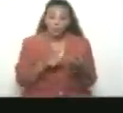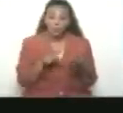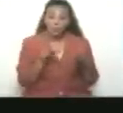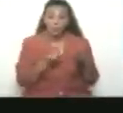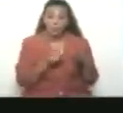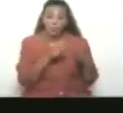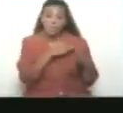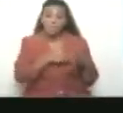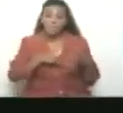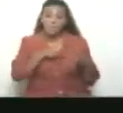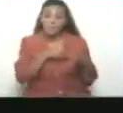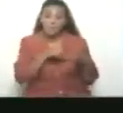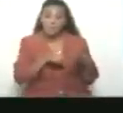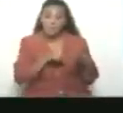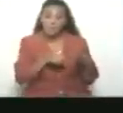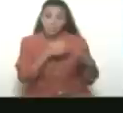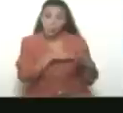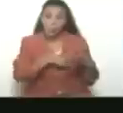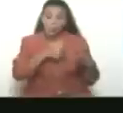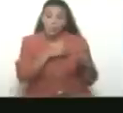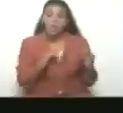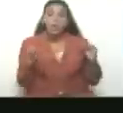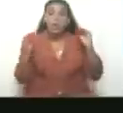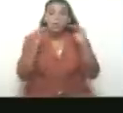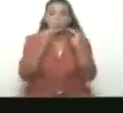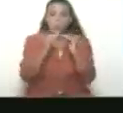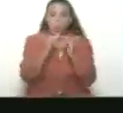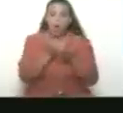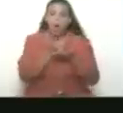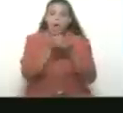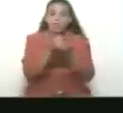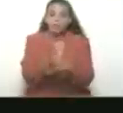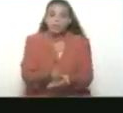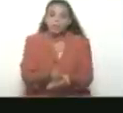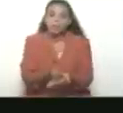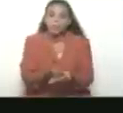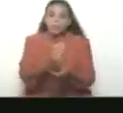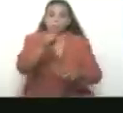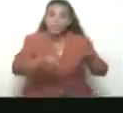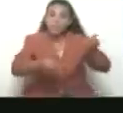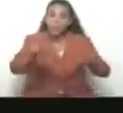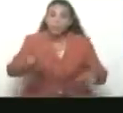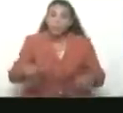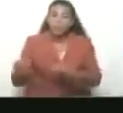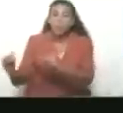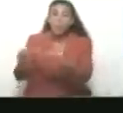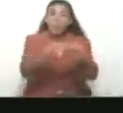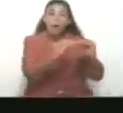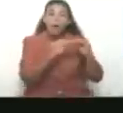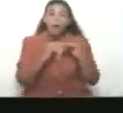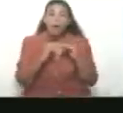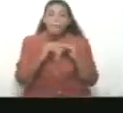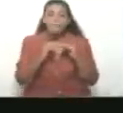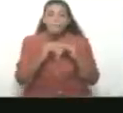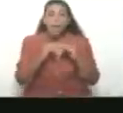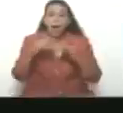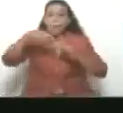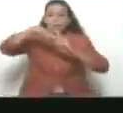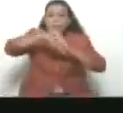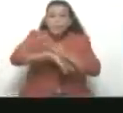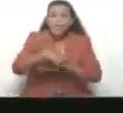la misión igualdad y bienestar del pueblo la misión para curar las heridas más